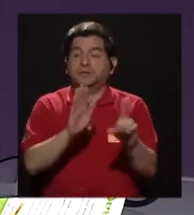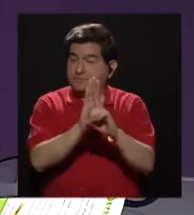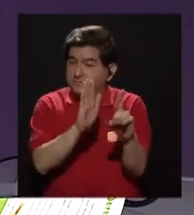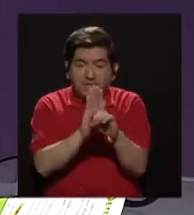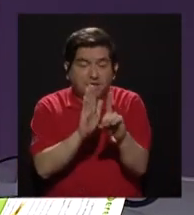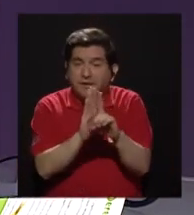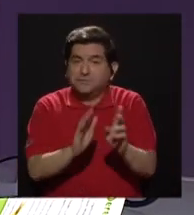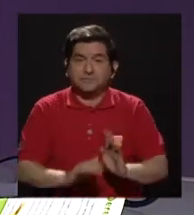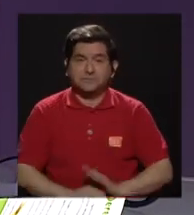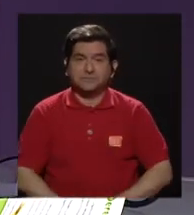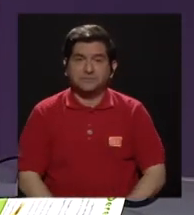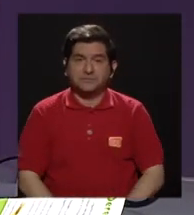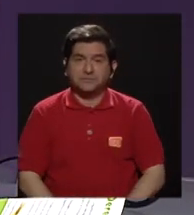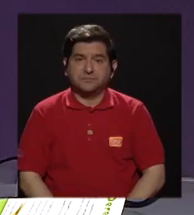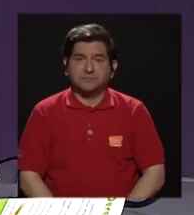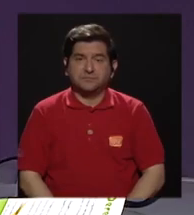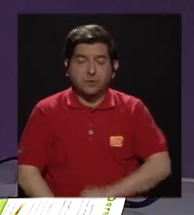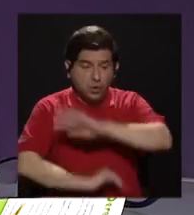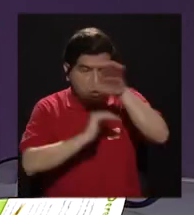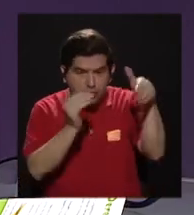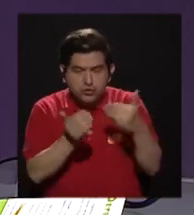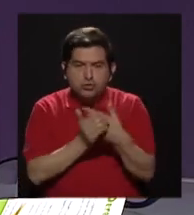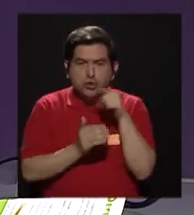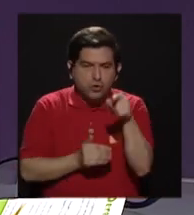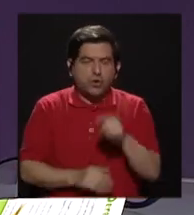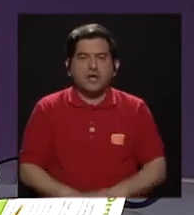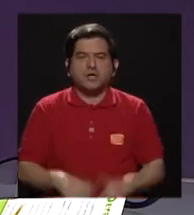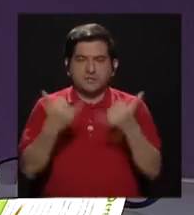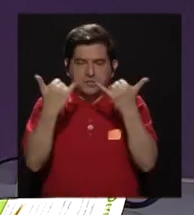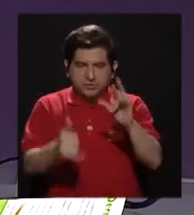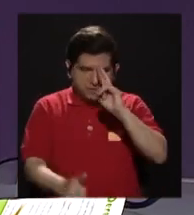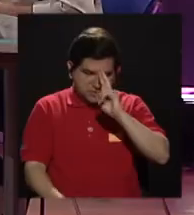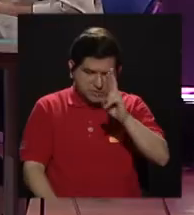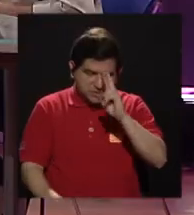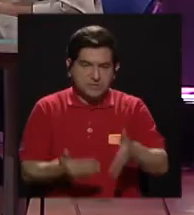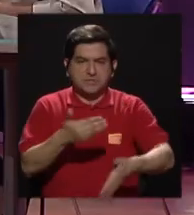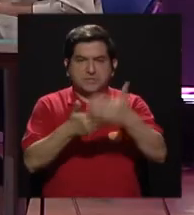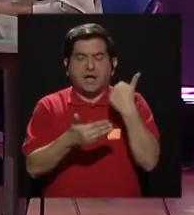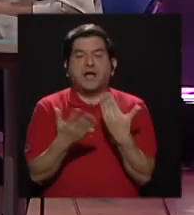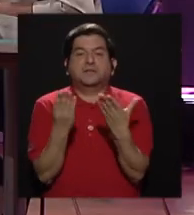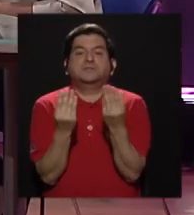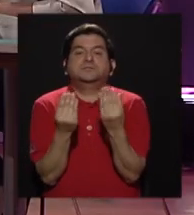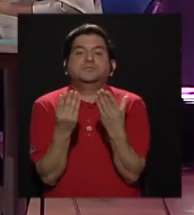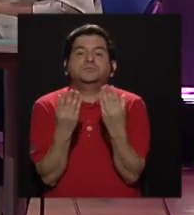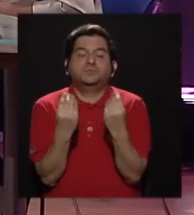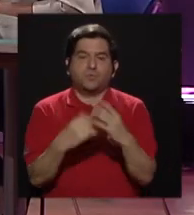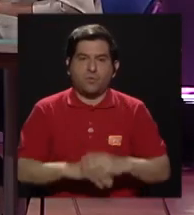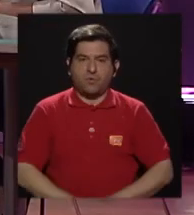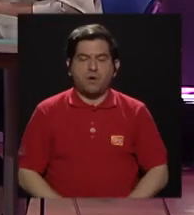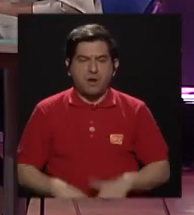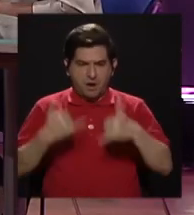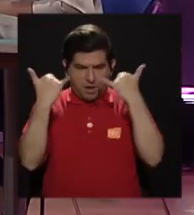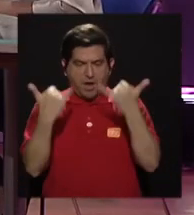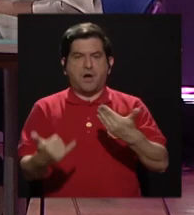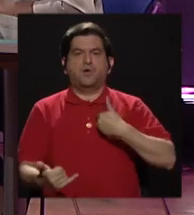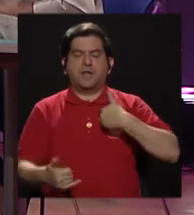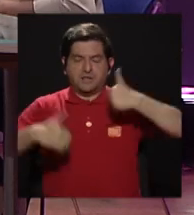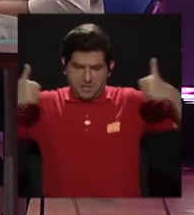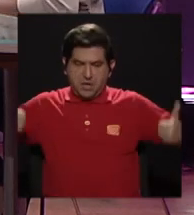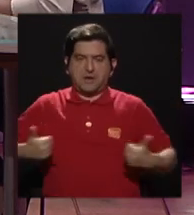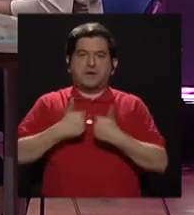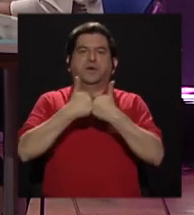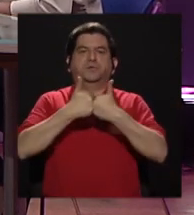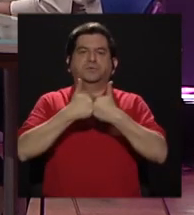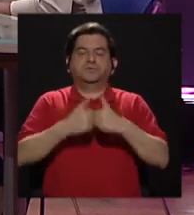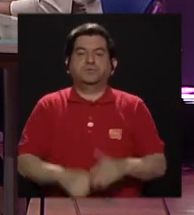derecho. Y entonces todo eso lo han ido reconociendo ellas, porque antes les daba miedo. Ahora tenemos un reto, ¿verdad?,